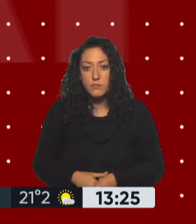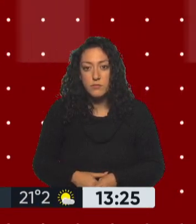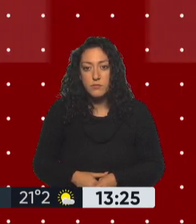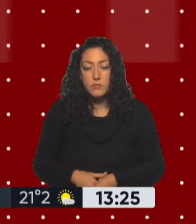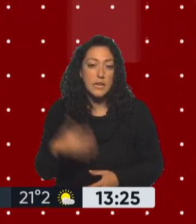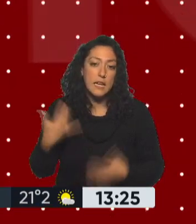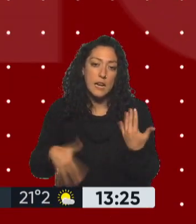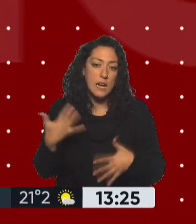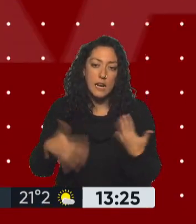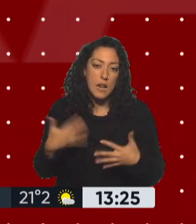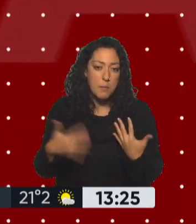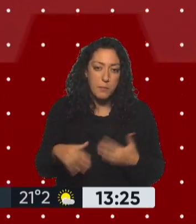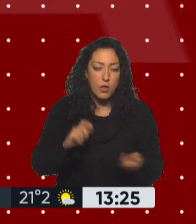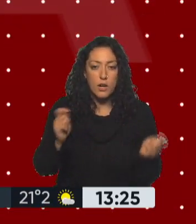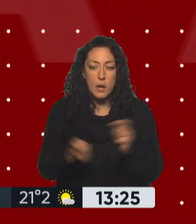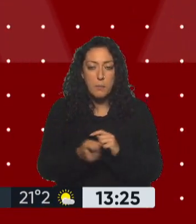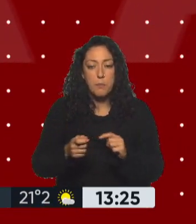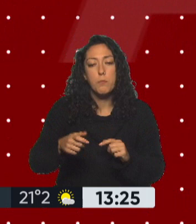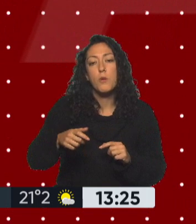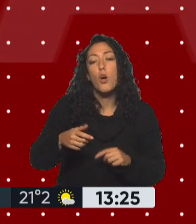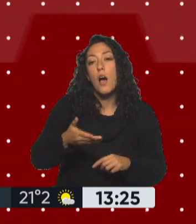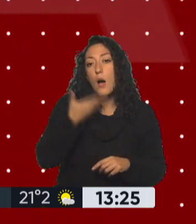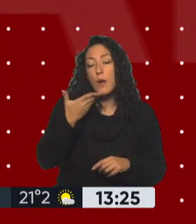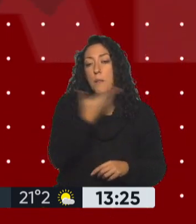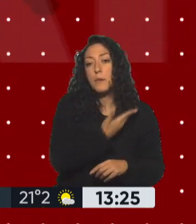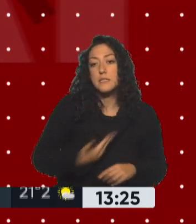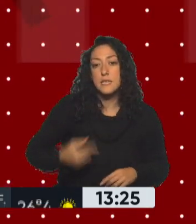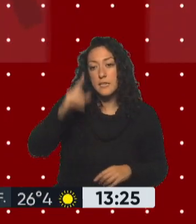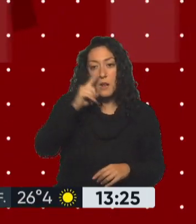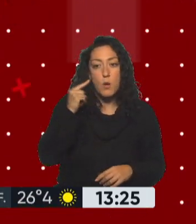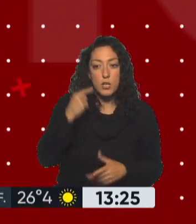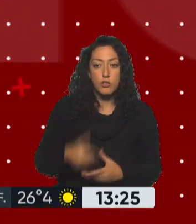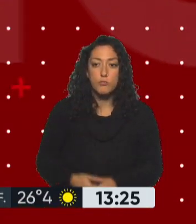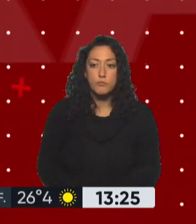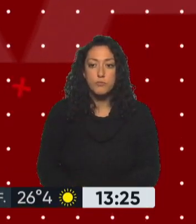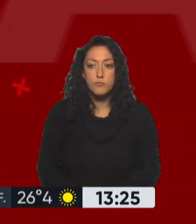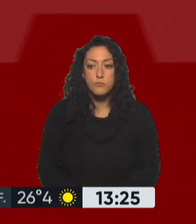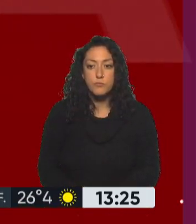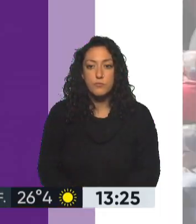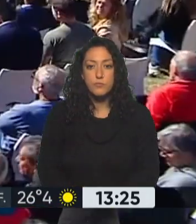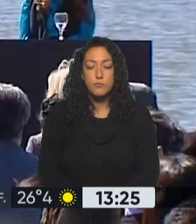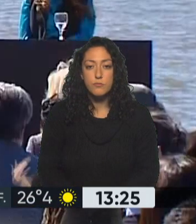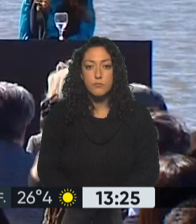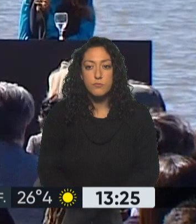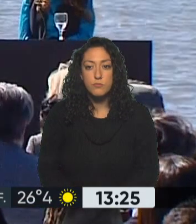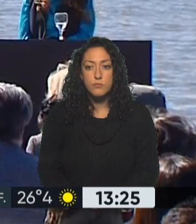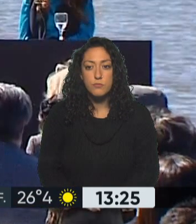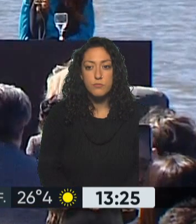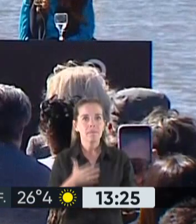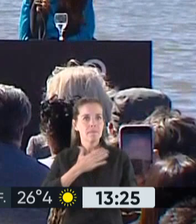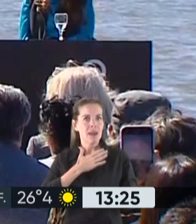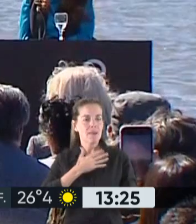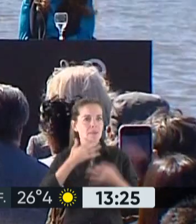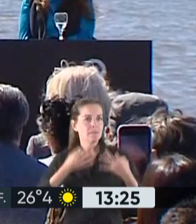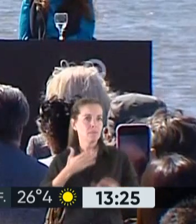Nos vamos rápidamente a Ensenada. Ahora la palabra del presidente Alberto Fernández. Por estar aquí. Bueno, para mí es una